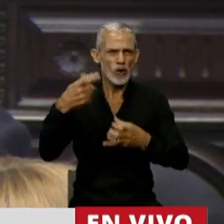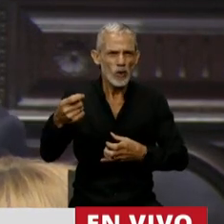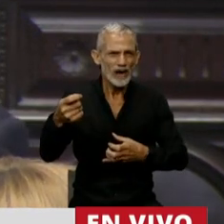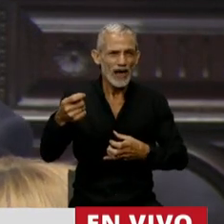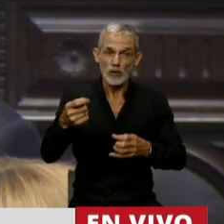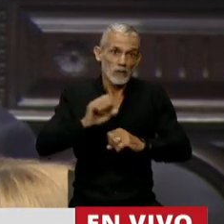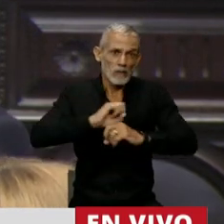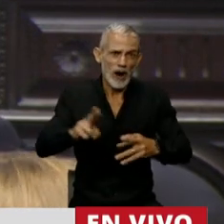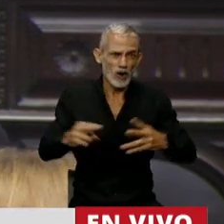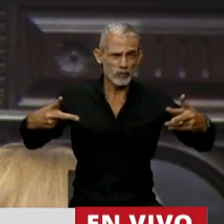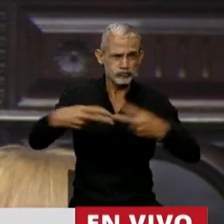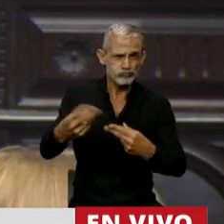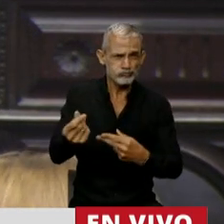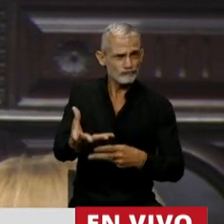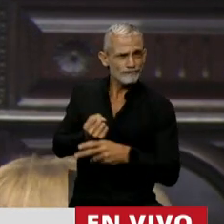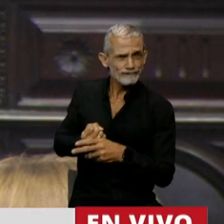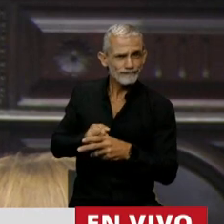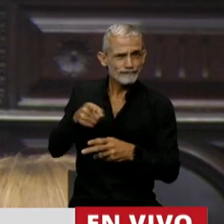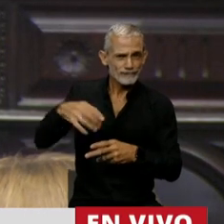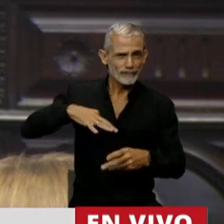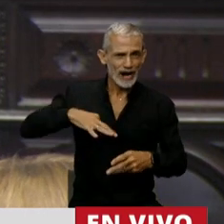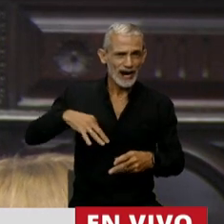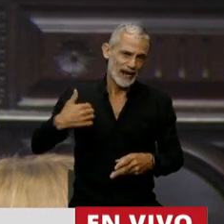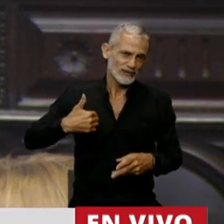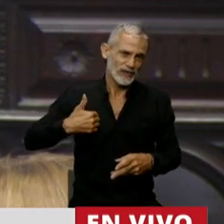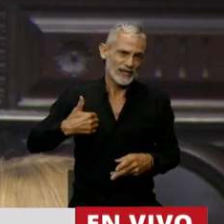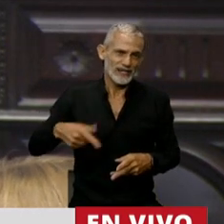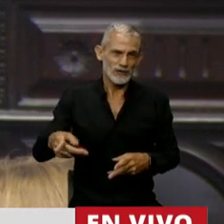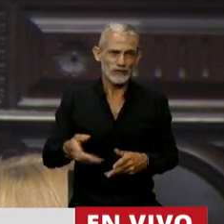peor le han ajustado a todos los jubilados en nuestro país, presidente.